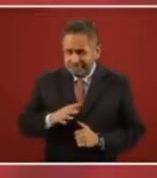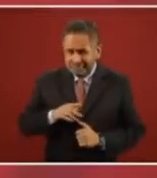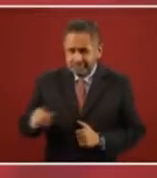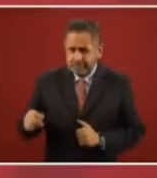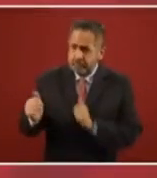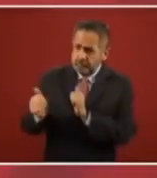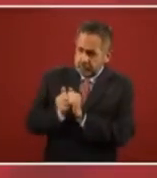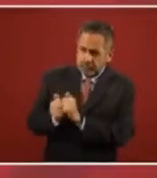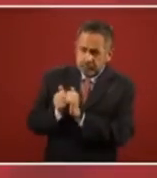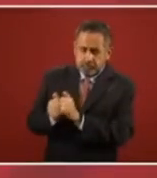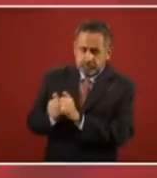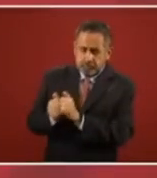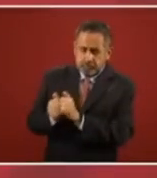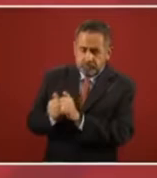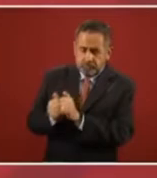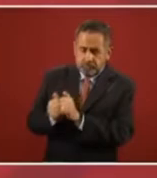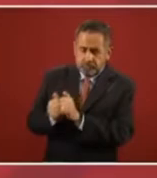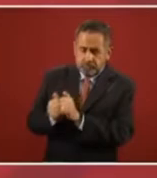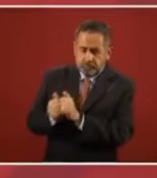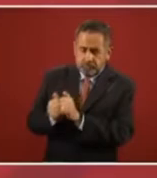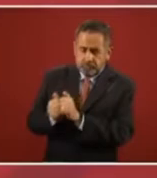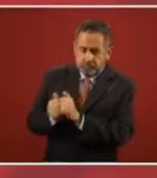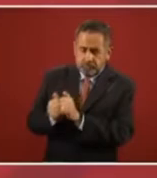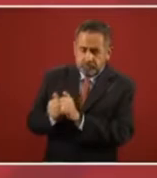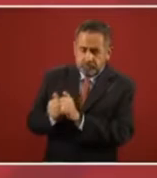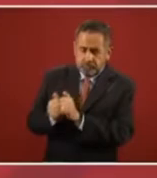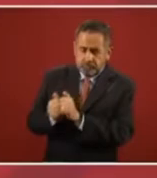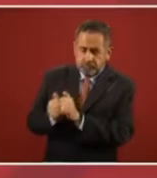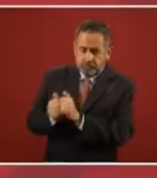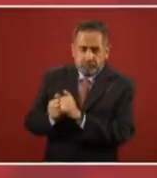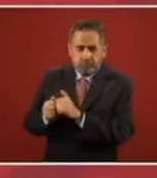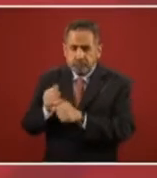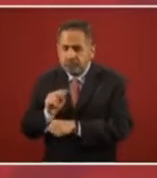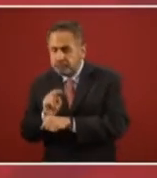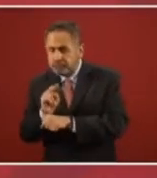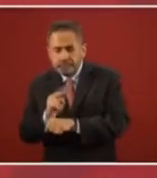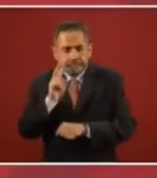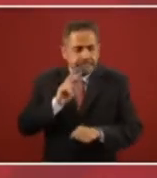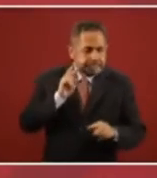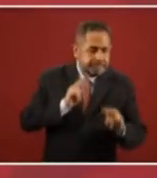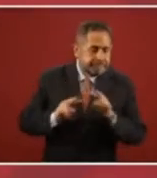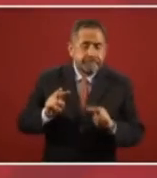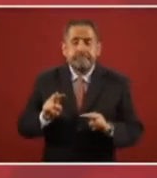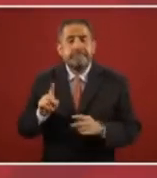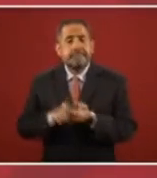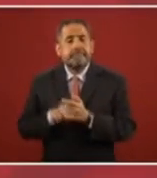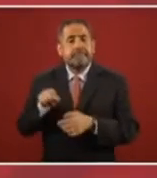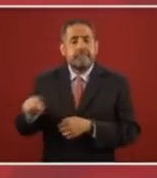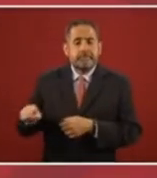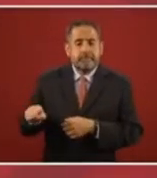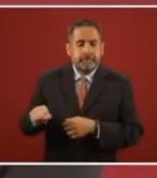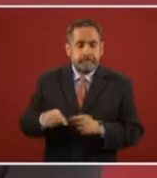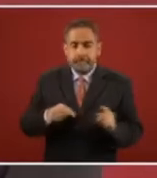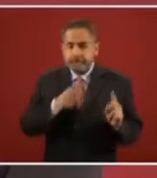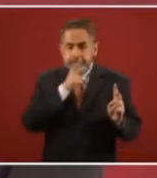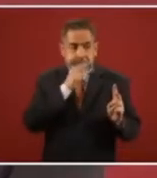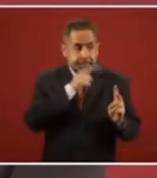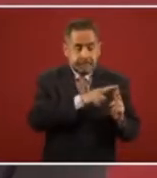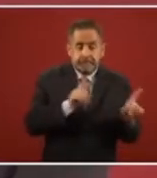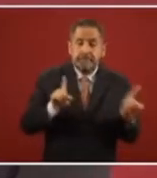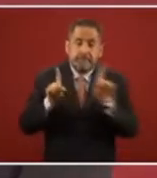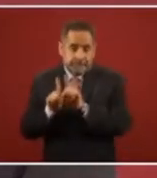acompañantes al ser campanita de los padres